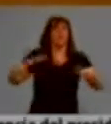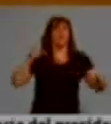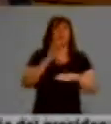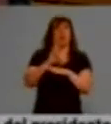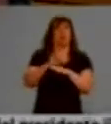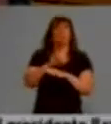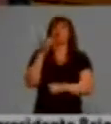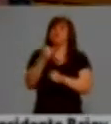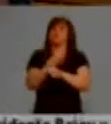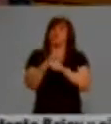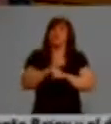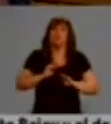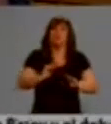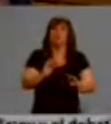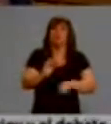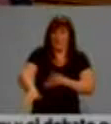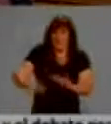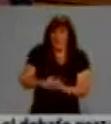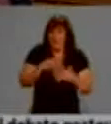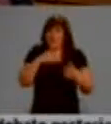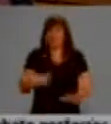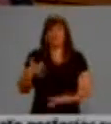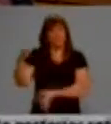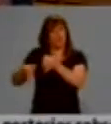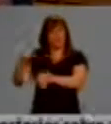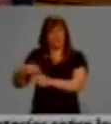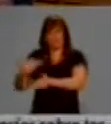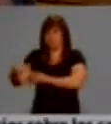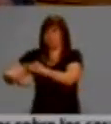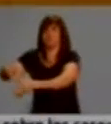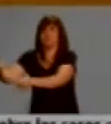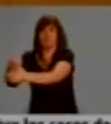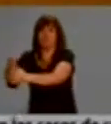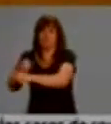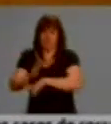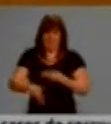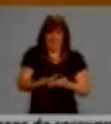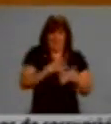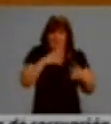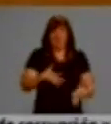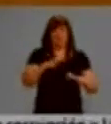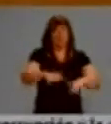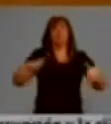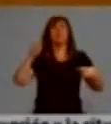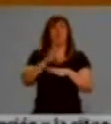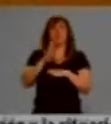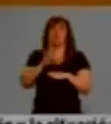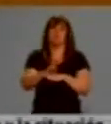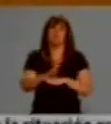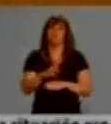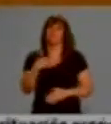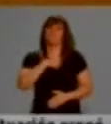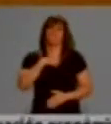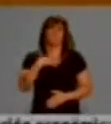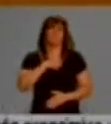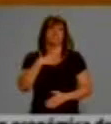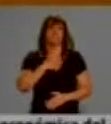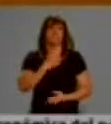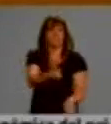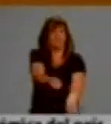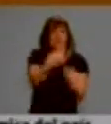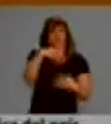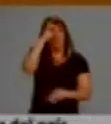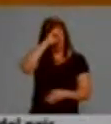suyo. Hasta la fecha la justicia va haciendo su trabajo y hasta el día de hoy el Parlamento no ha tenido ocasión de conocer sus